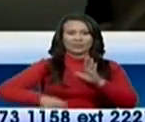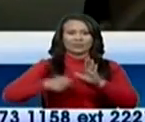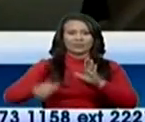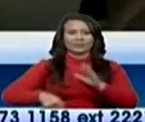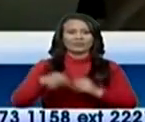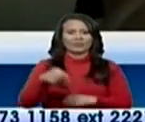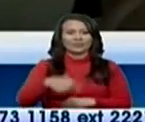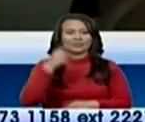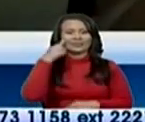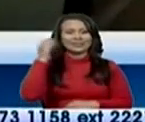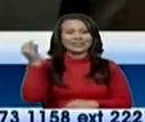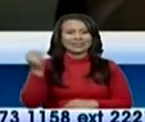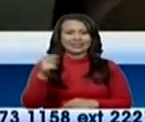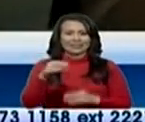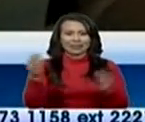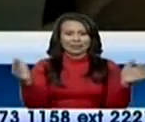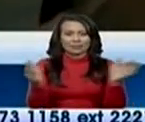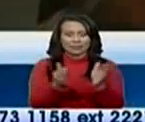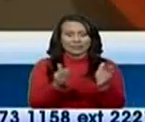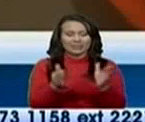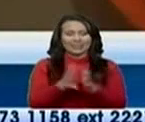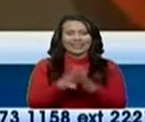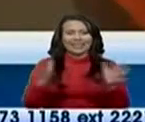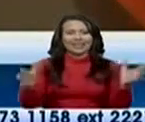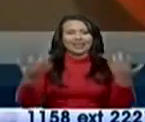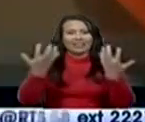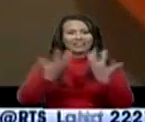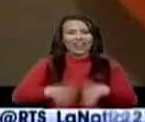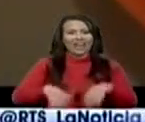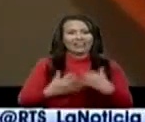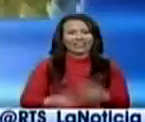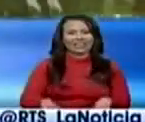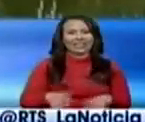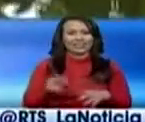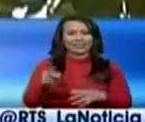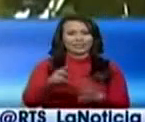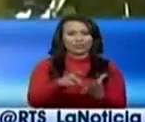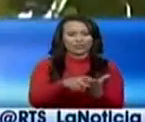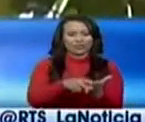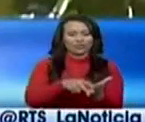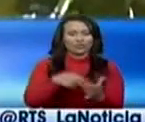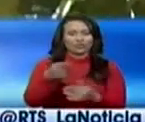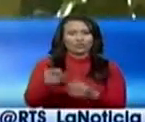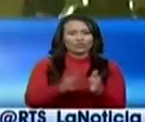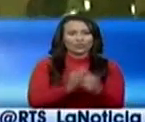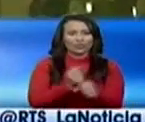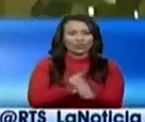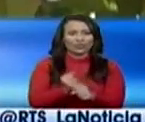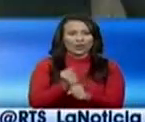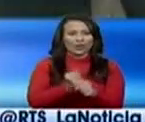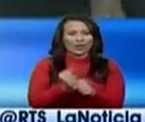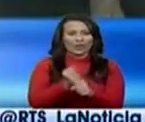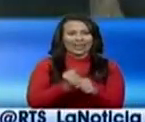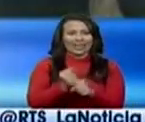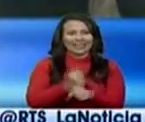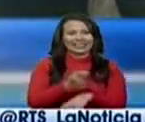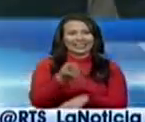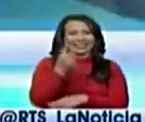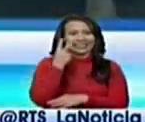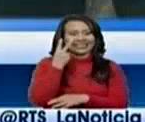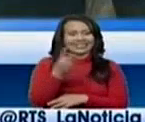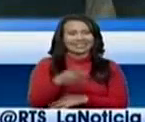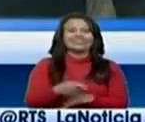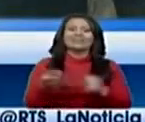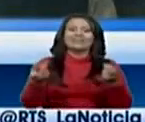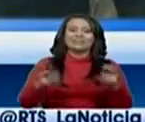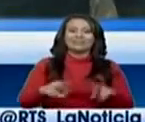La creación de una pequeña pero productiva fábrica de chocolate. Premiante para Vinces, sabiendo que Vinces es netamente cacautero. La ciudadanía se